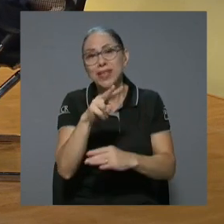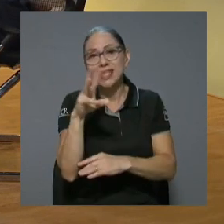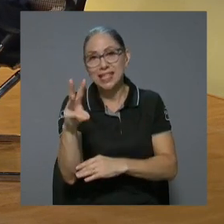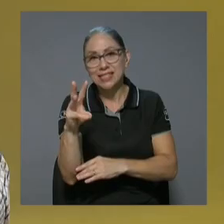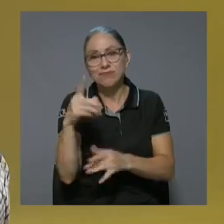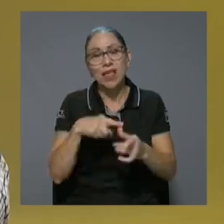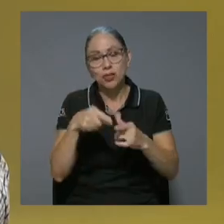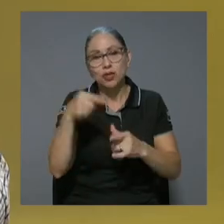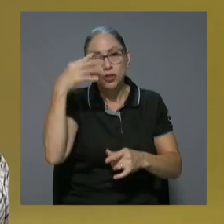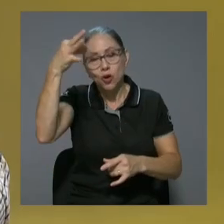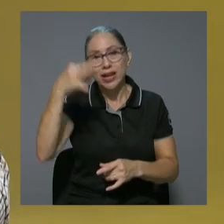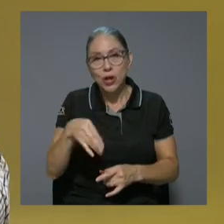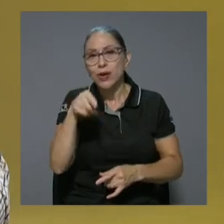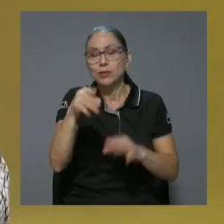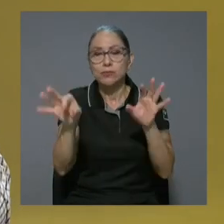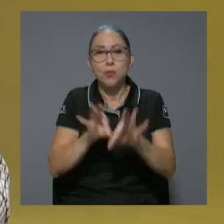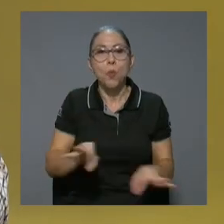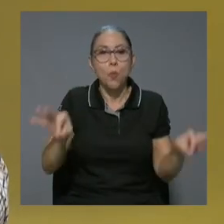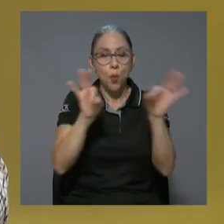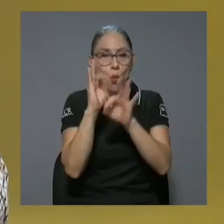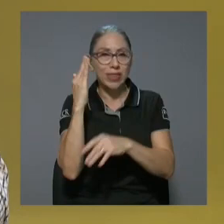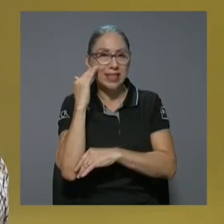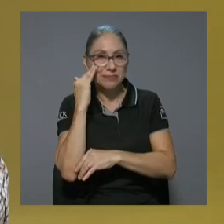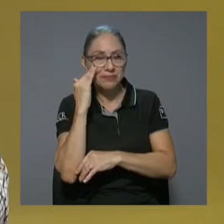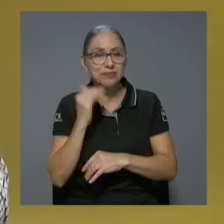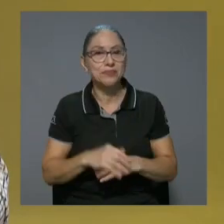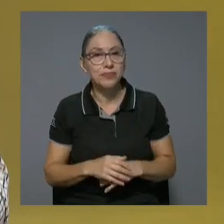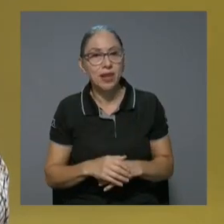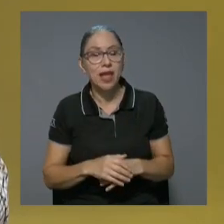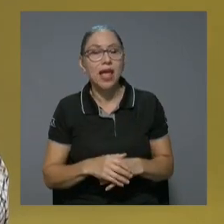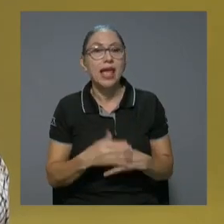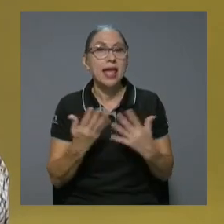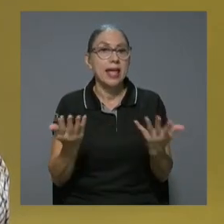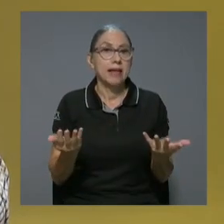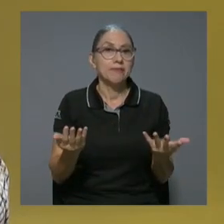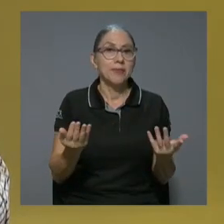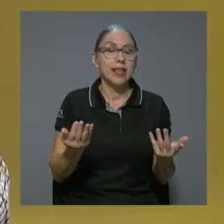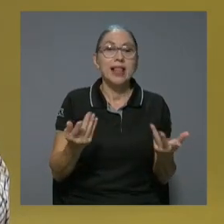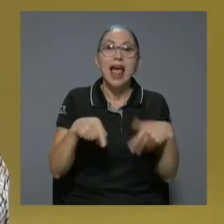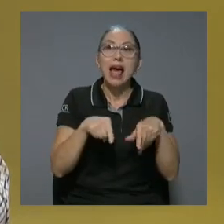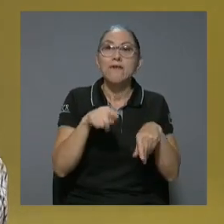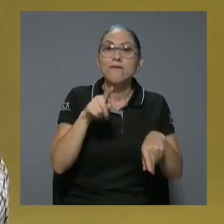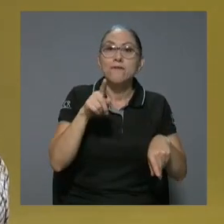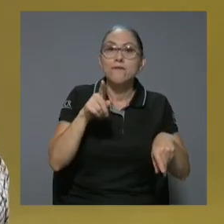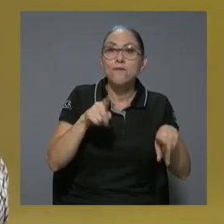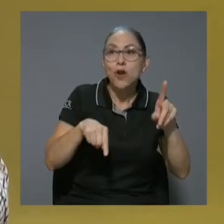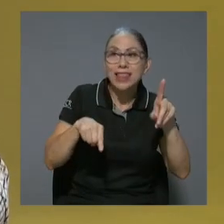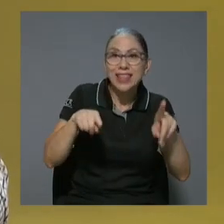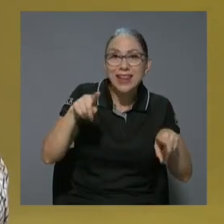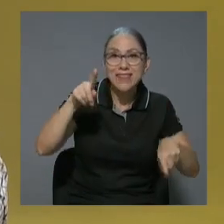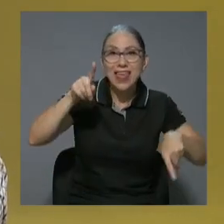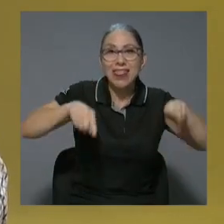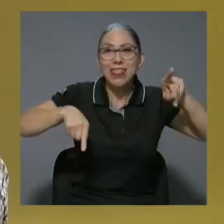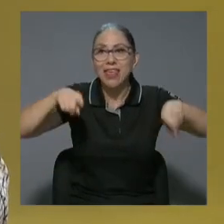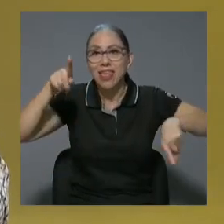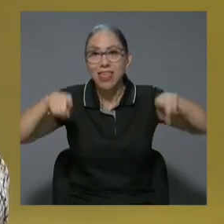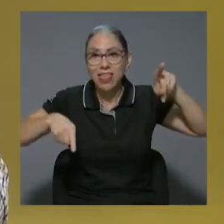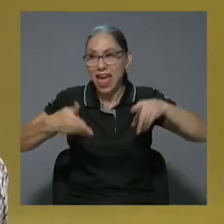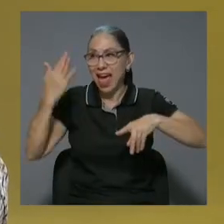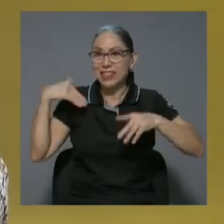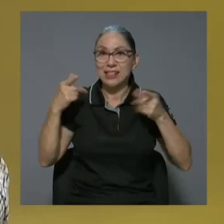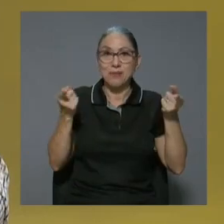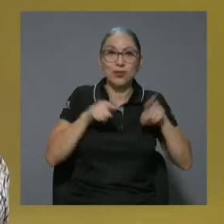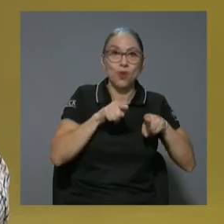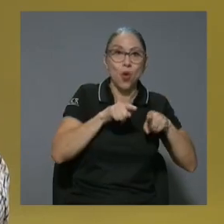que vale la pena tener presente. La volatilidad y las subidas y bajadas cambiarias fueron fenómenos que